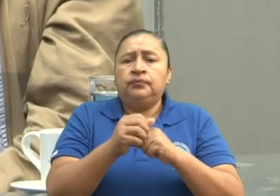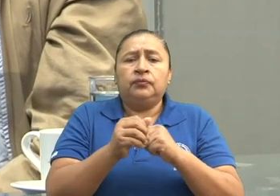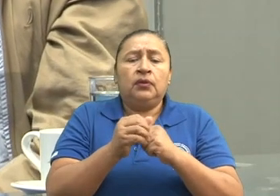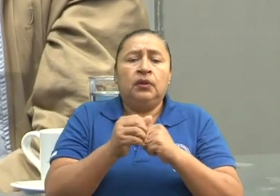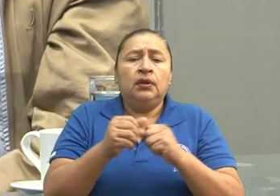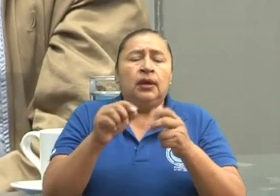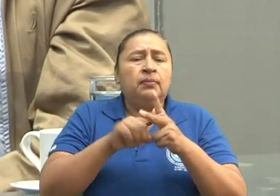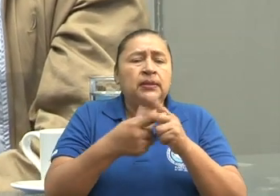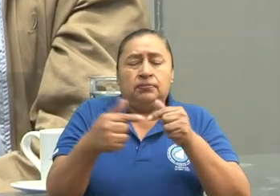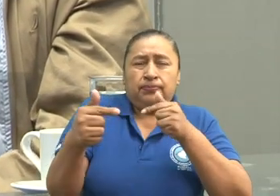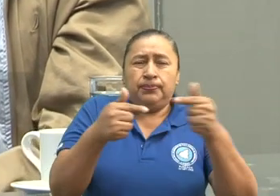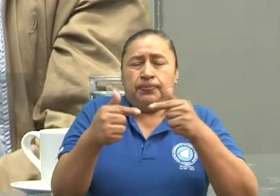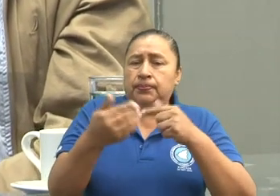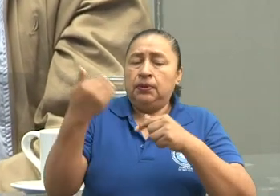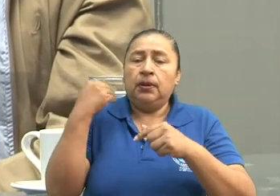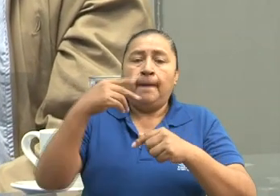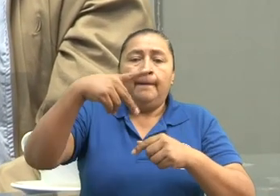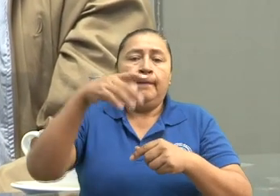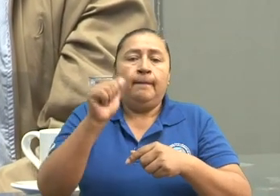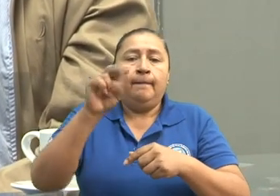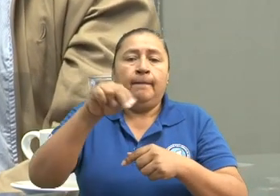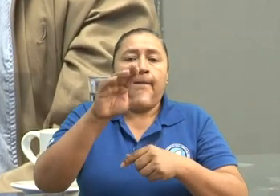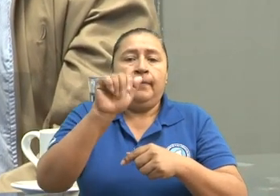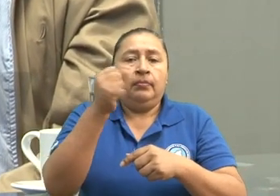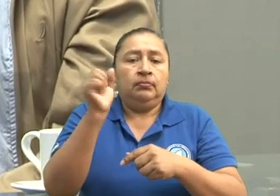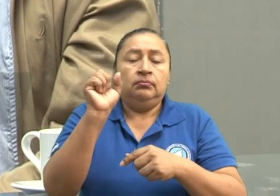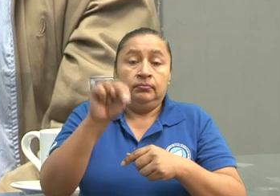se da la guerrilla de Pancasán en agosto de